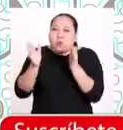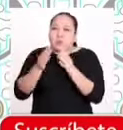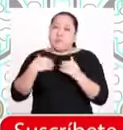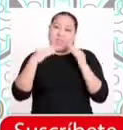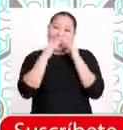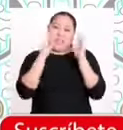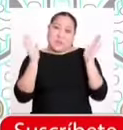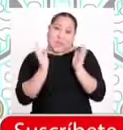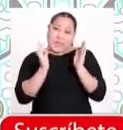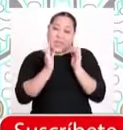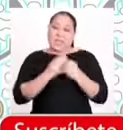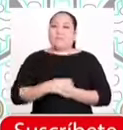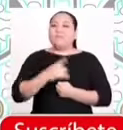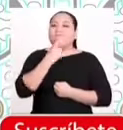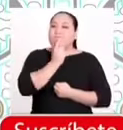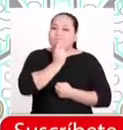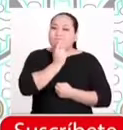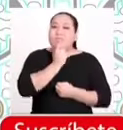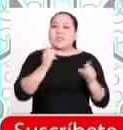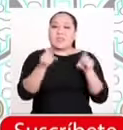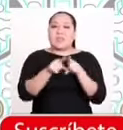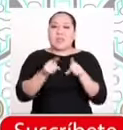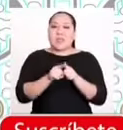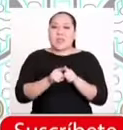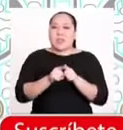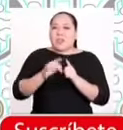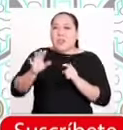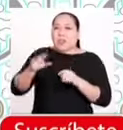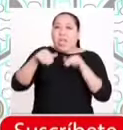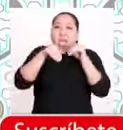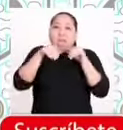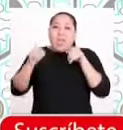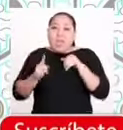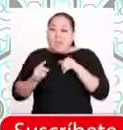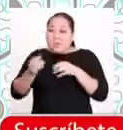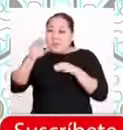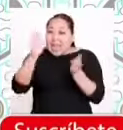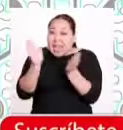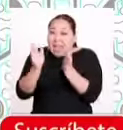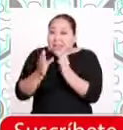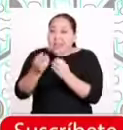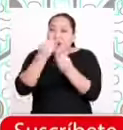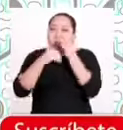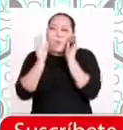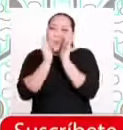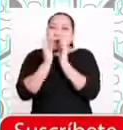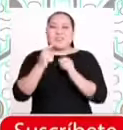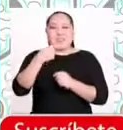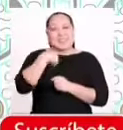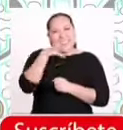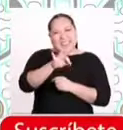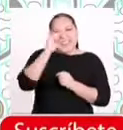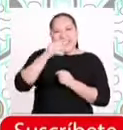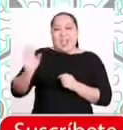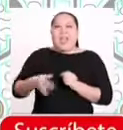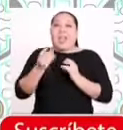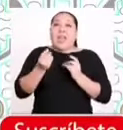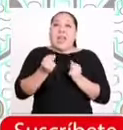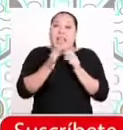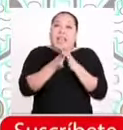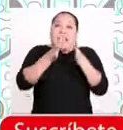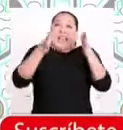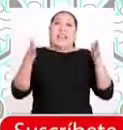muy grande y además los perros pequeños comen menos. Yo elegiría un perro grande porque en